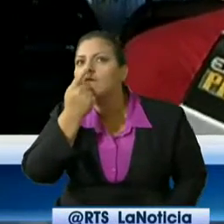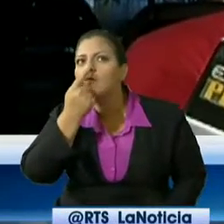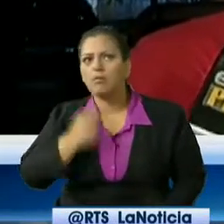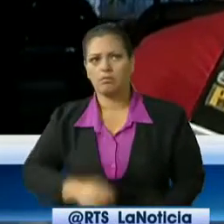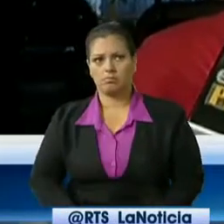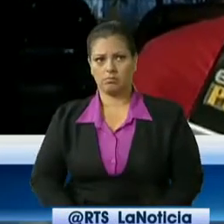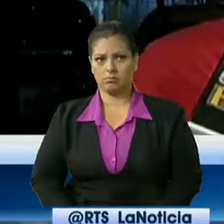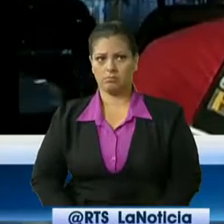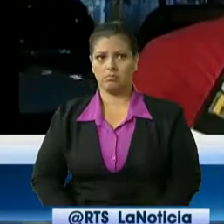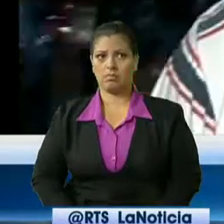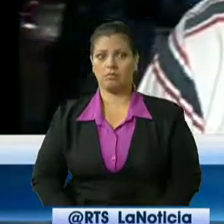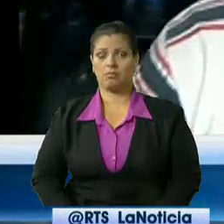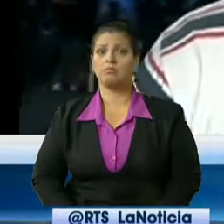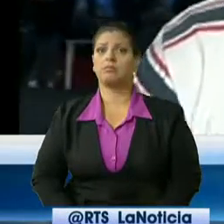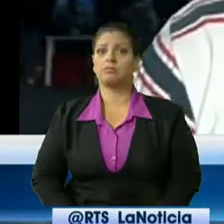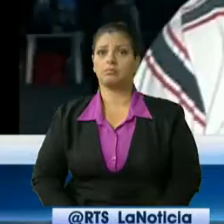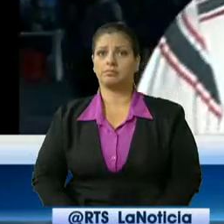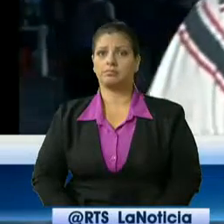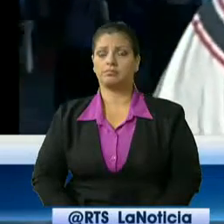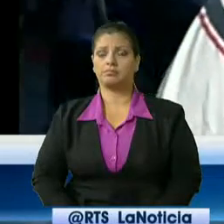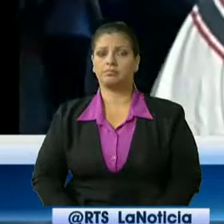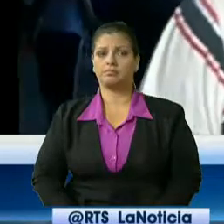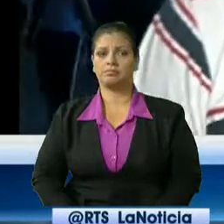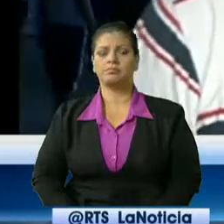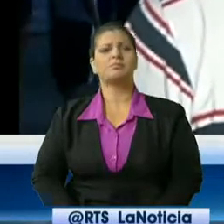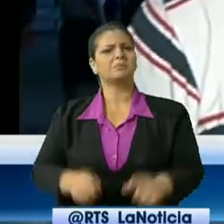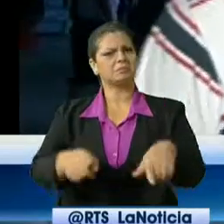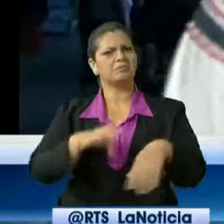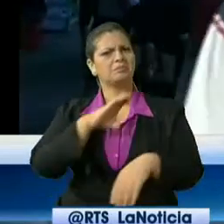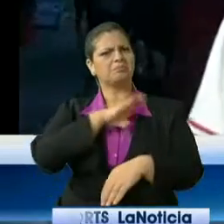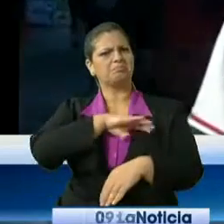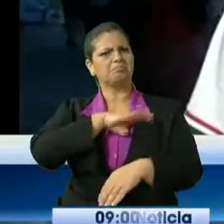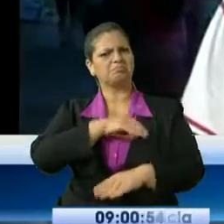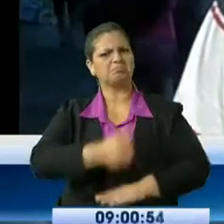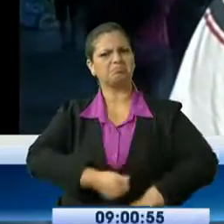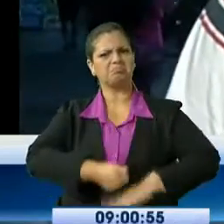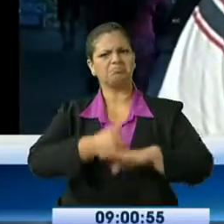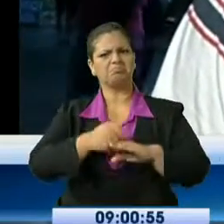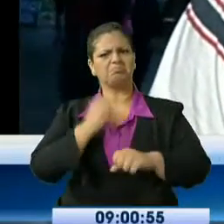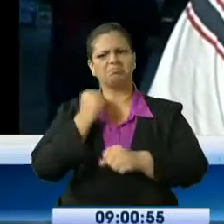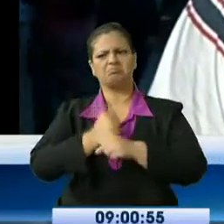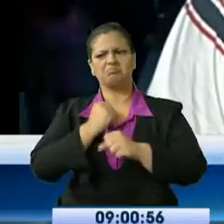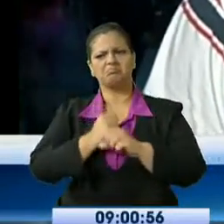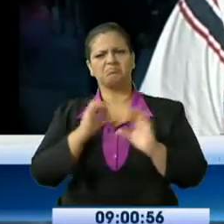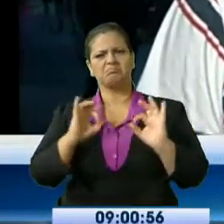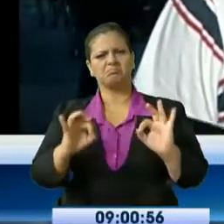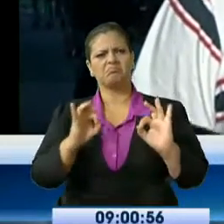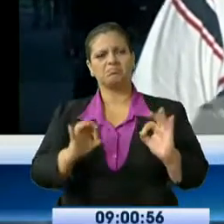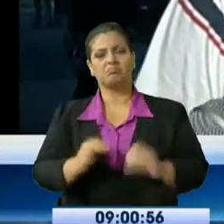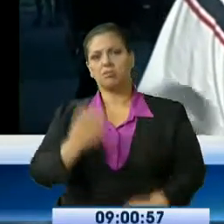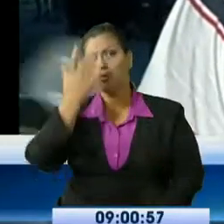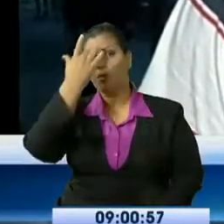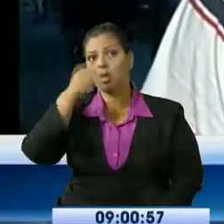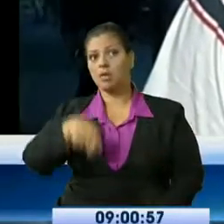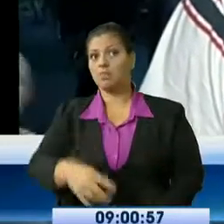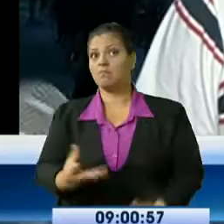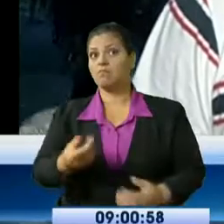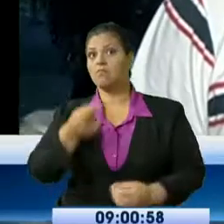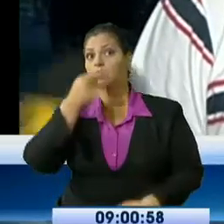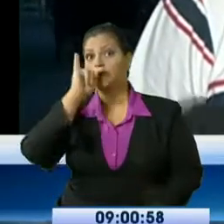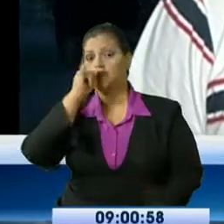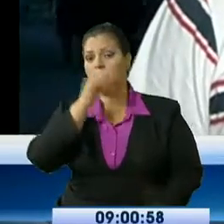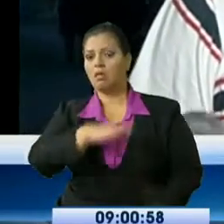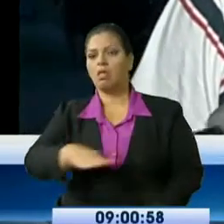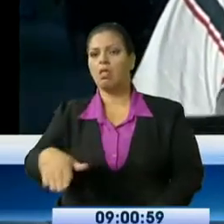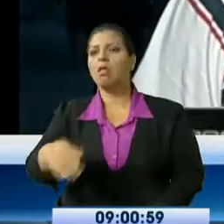atención a los bebés, pasan por aquí. Están haciendo un excelente trabajo porque hay muchos niños aquí y